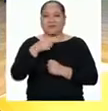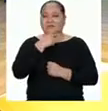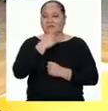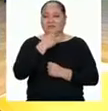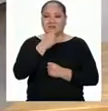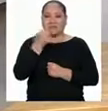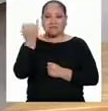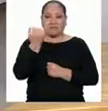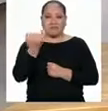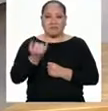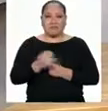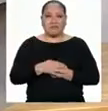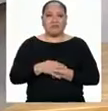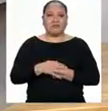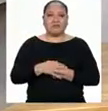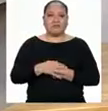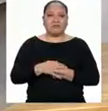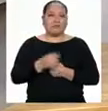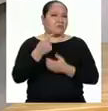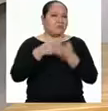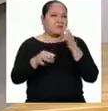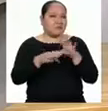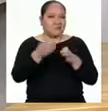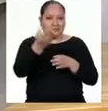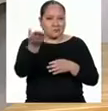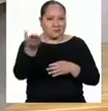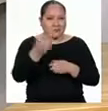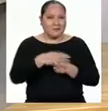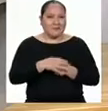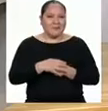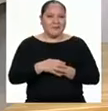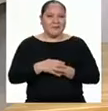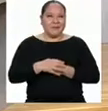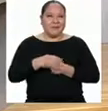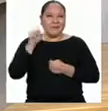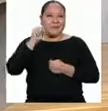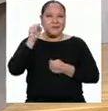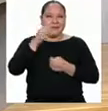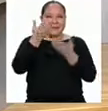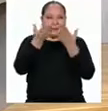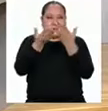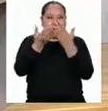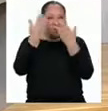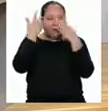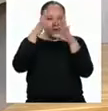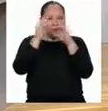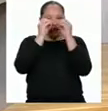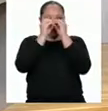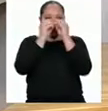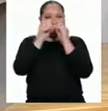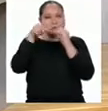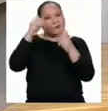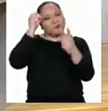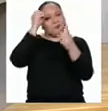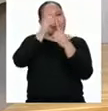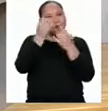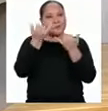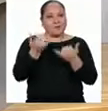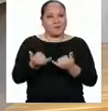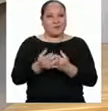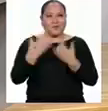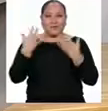encanta dibujar. ¿Qué harán ustedes? ¡Oh, genial! Hemos cumplido nuestro reto de hoy.